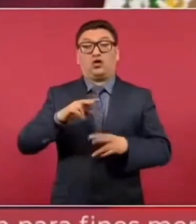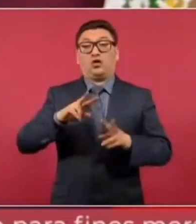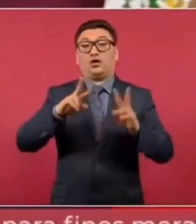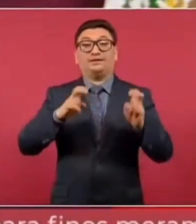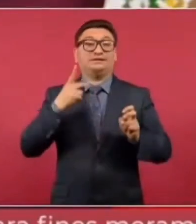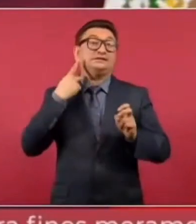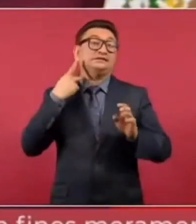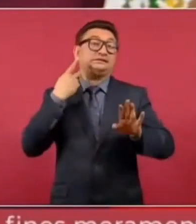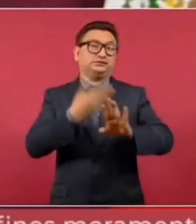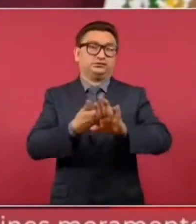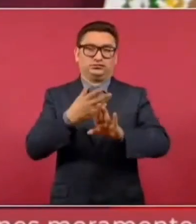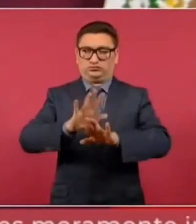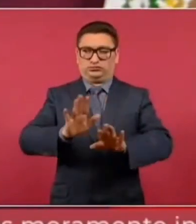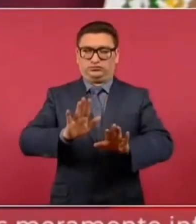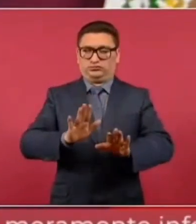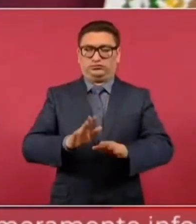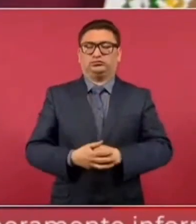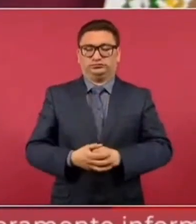politiqueros,